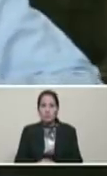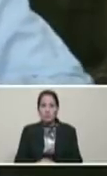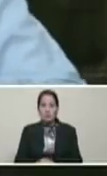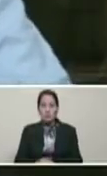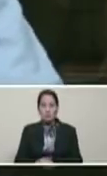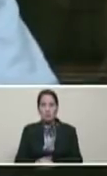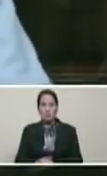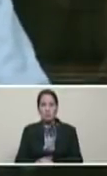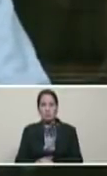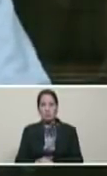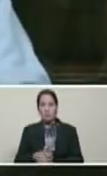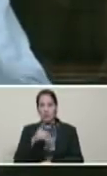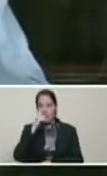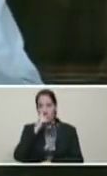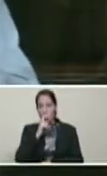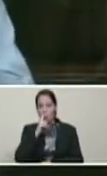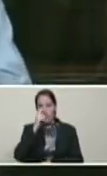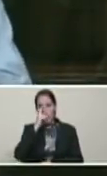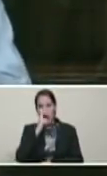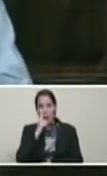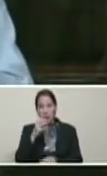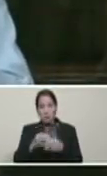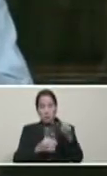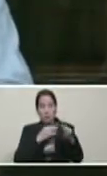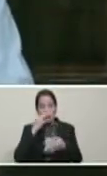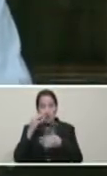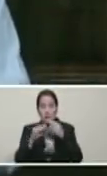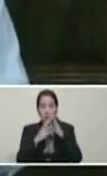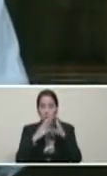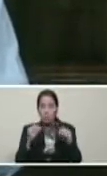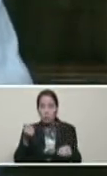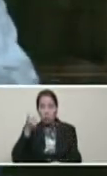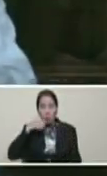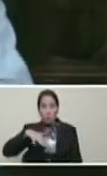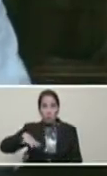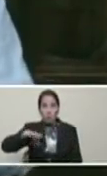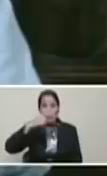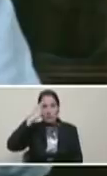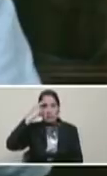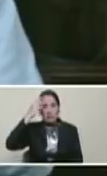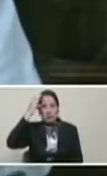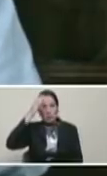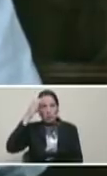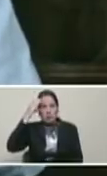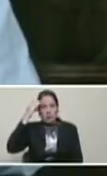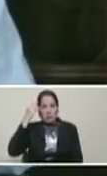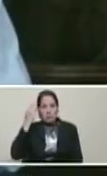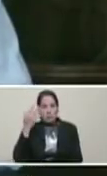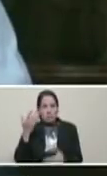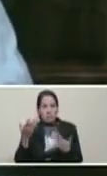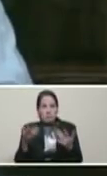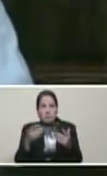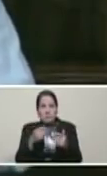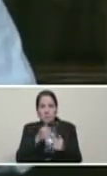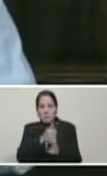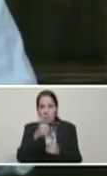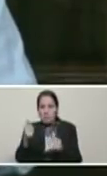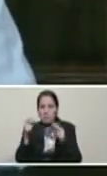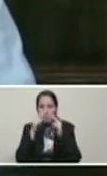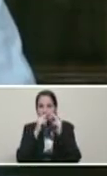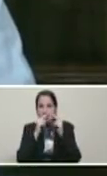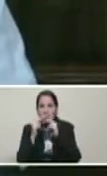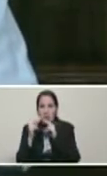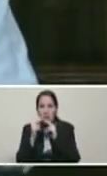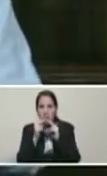todo esto hay que explicarlo a todo nuestro pueblo porque nuestro pueblo tiene que tener conciencia de cada cosa que hacemos que explicarlo bien